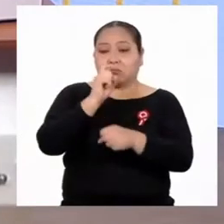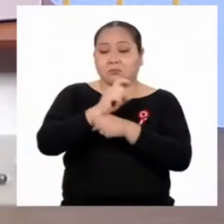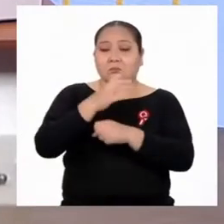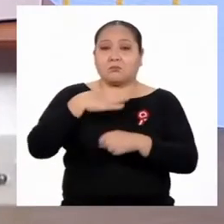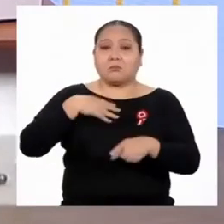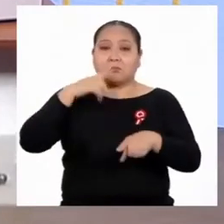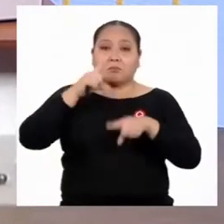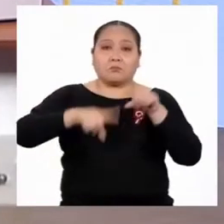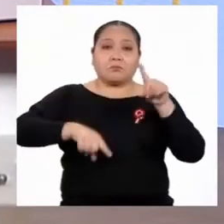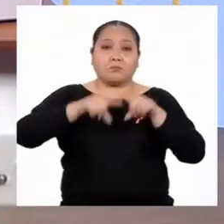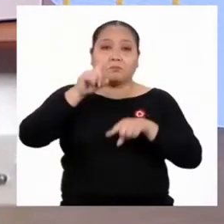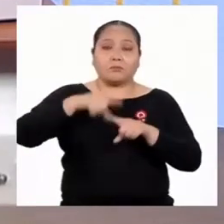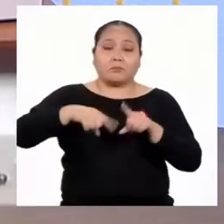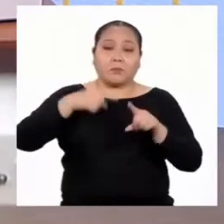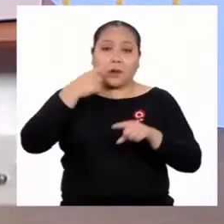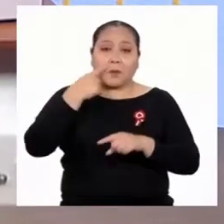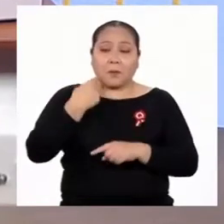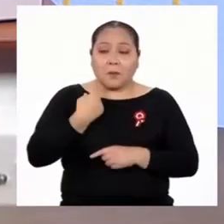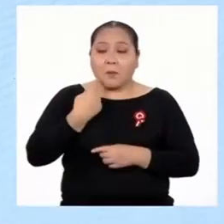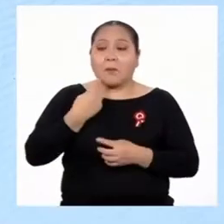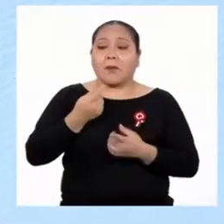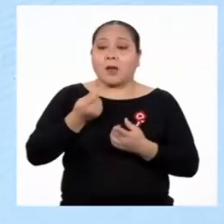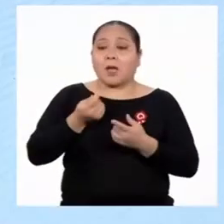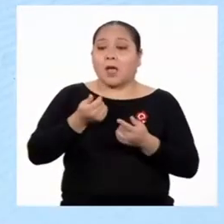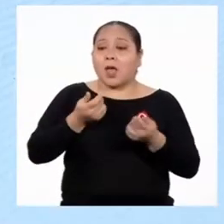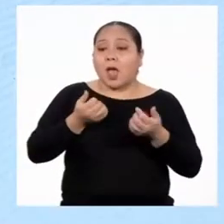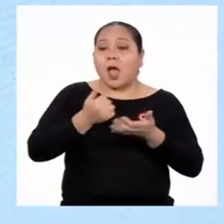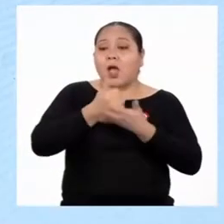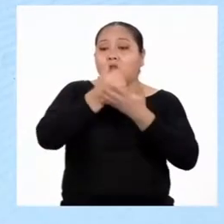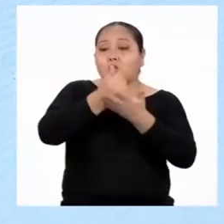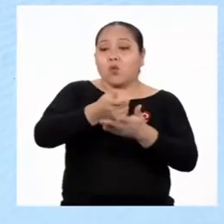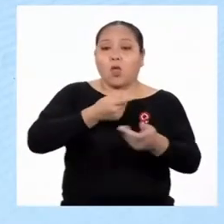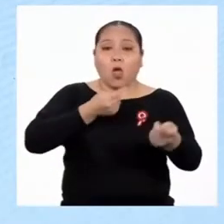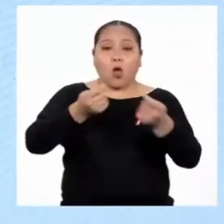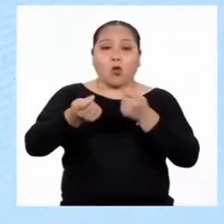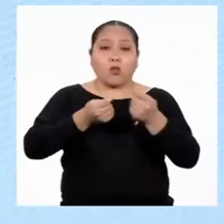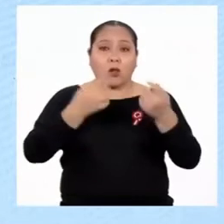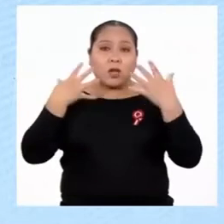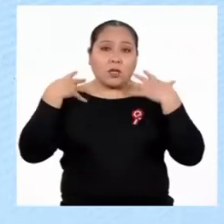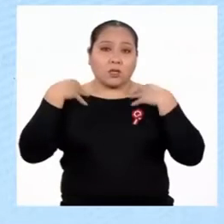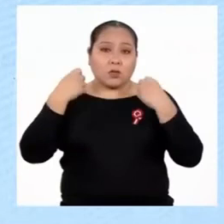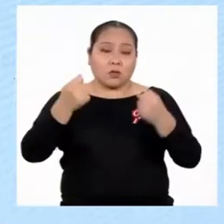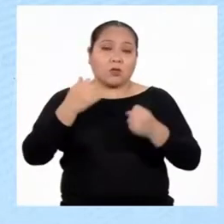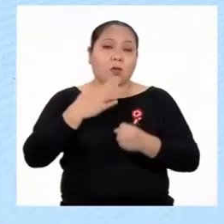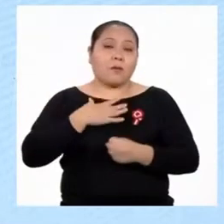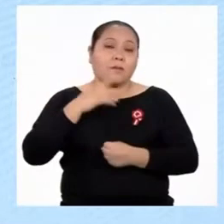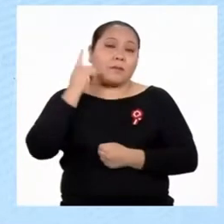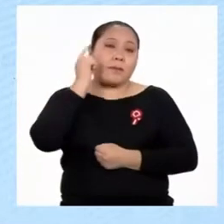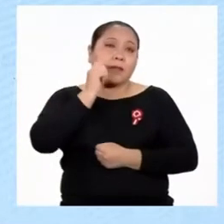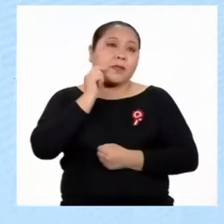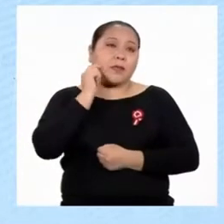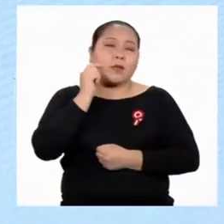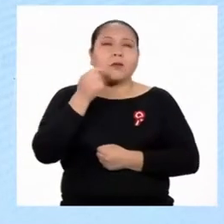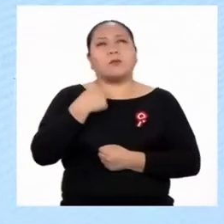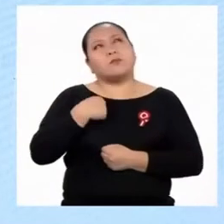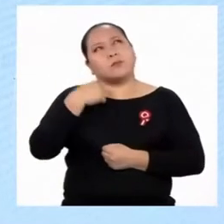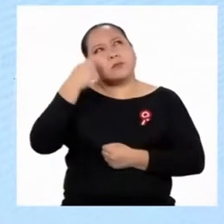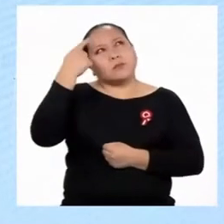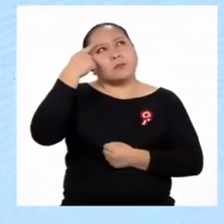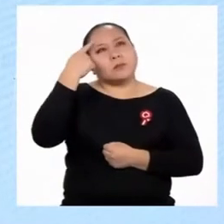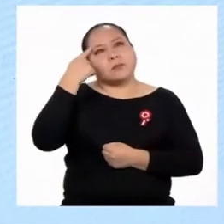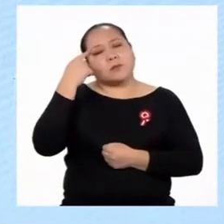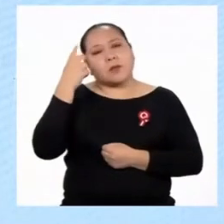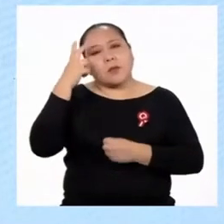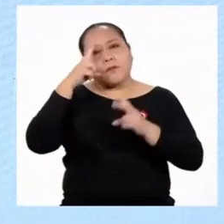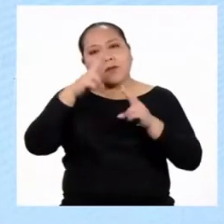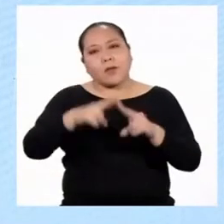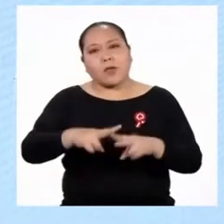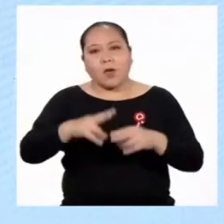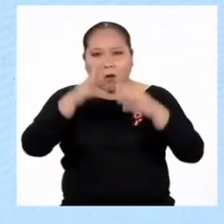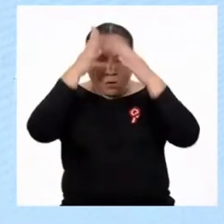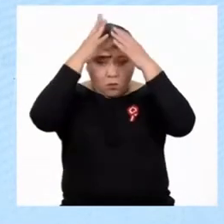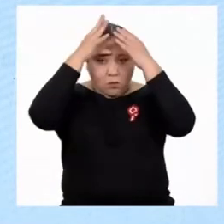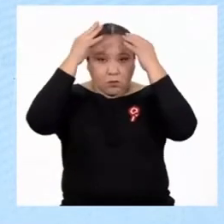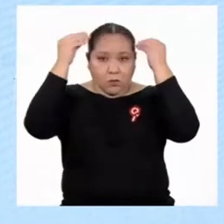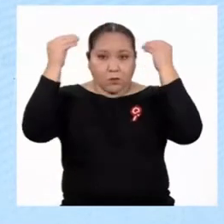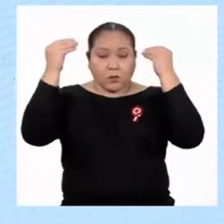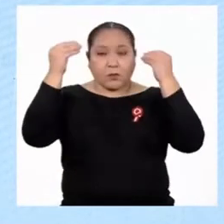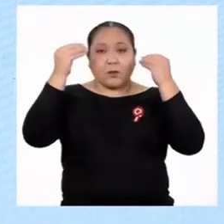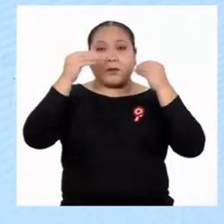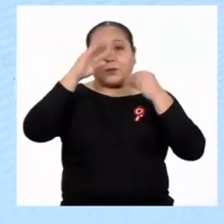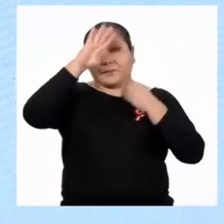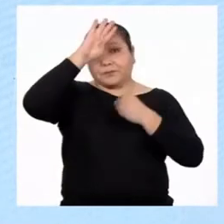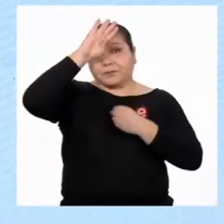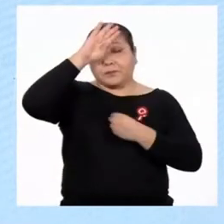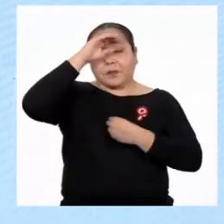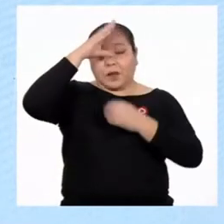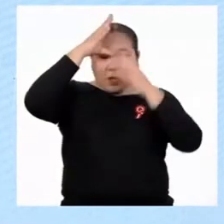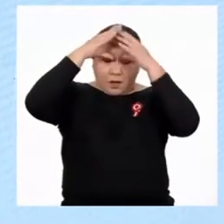pueda controlar la salud de mi tía. Ahora que me pongo a pensar, una vez vi a una enfermera que le